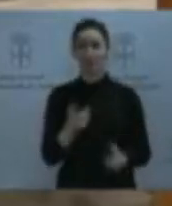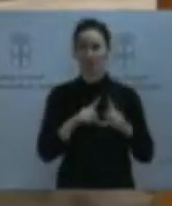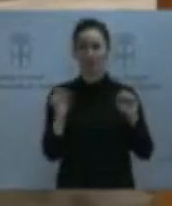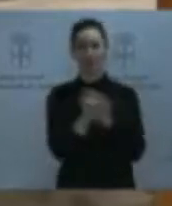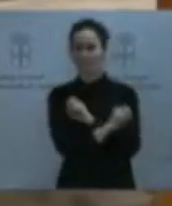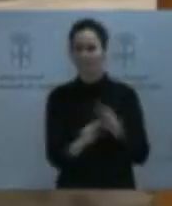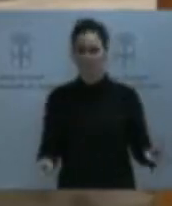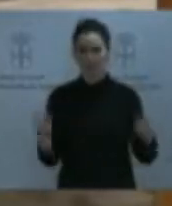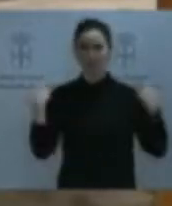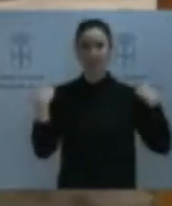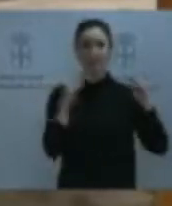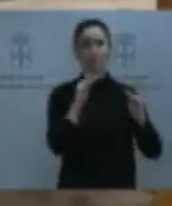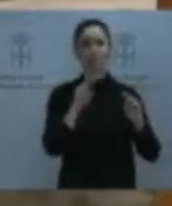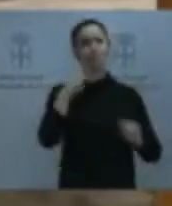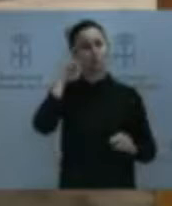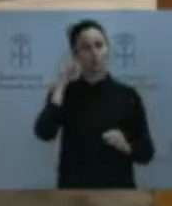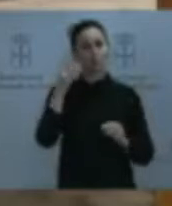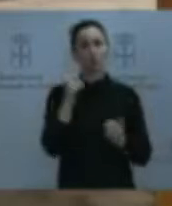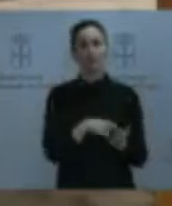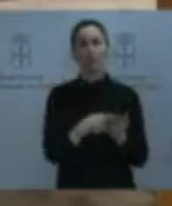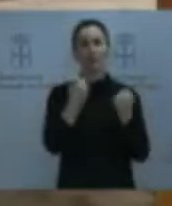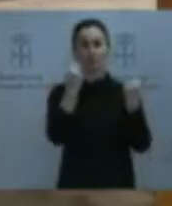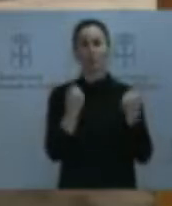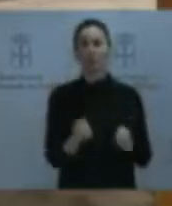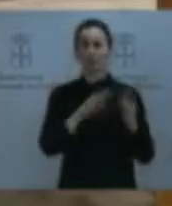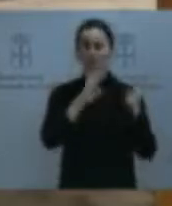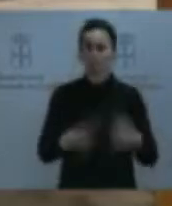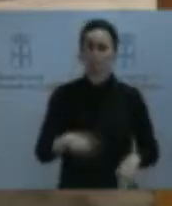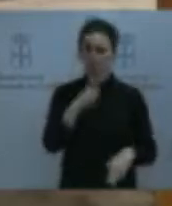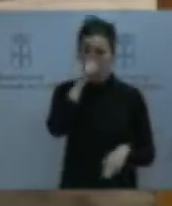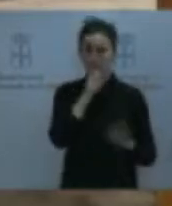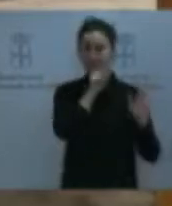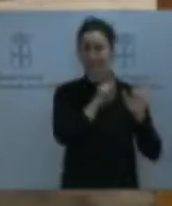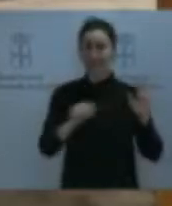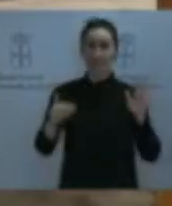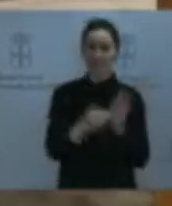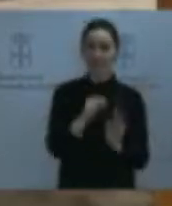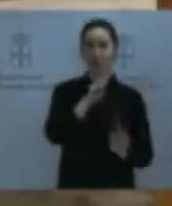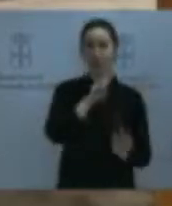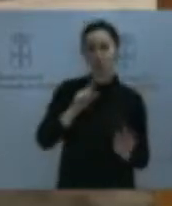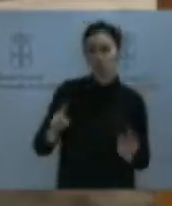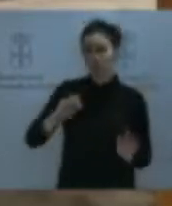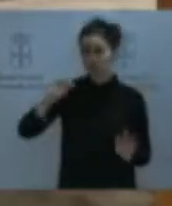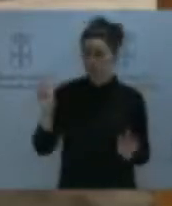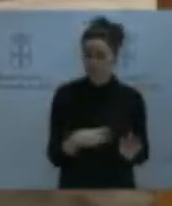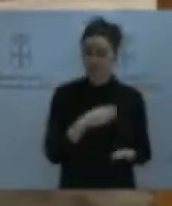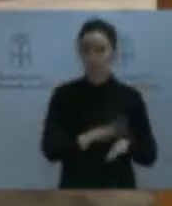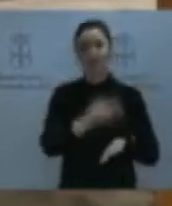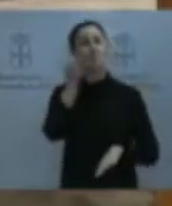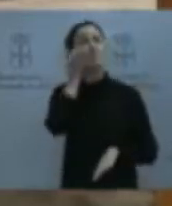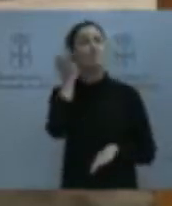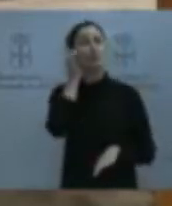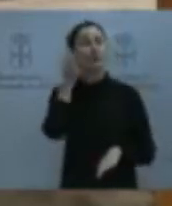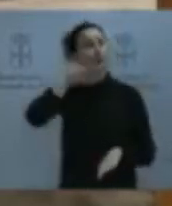final del año se trasluce en unos 6.200 euros para las mujeres en términos de salario bruto. Estamos hablando de que esto se traduce en